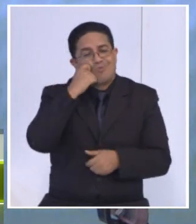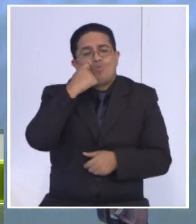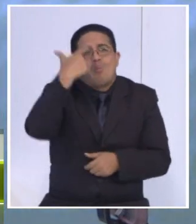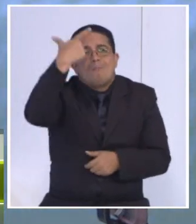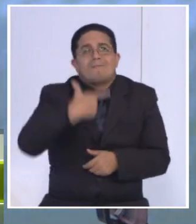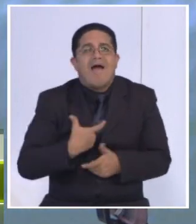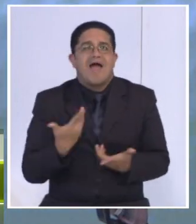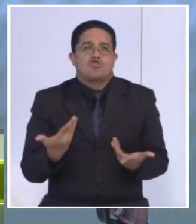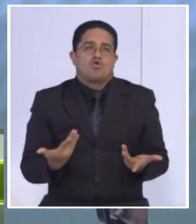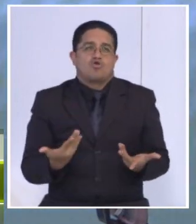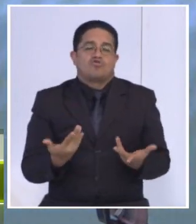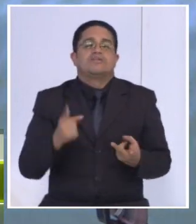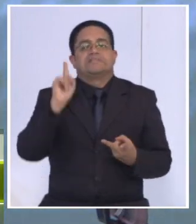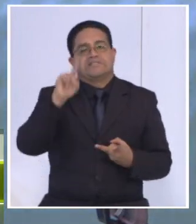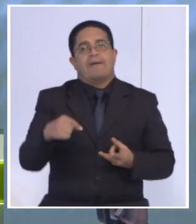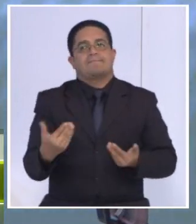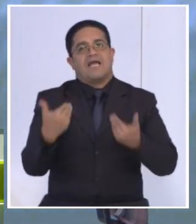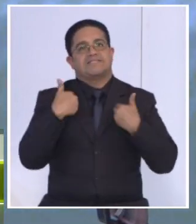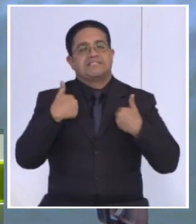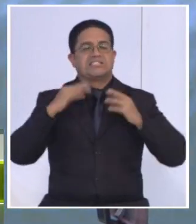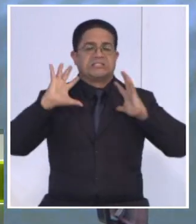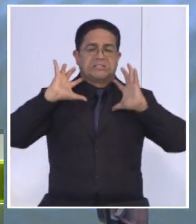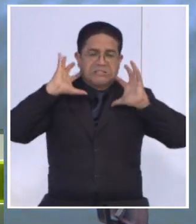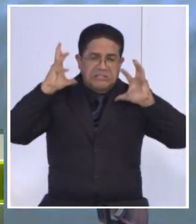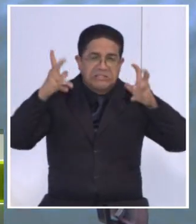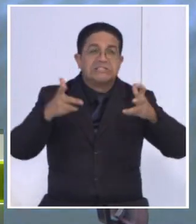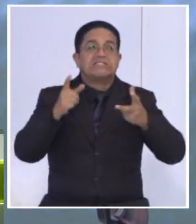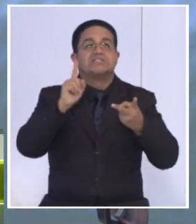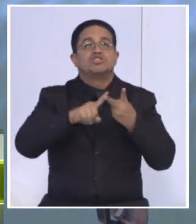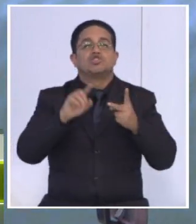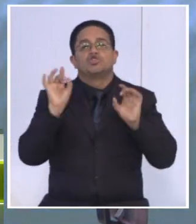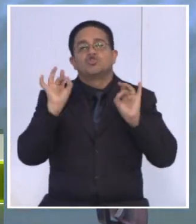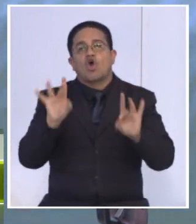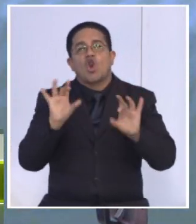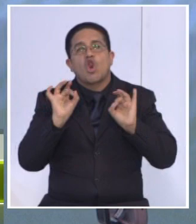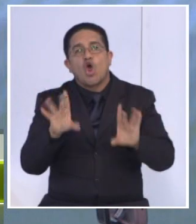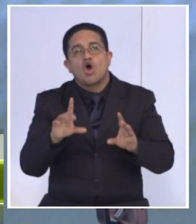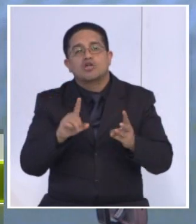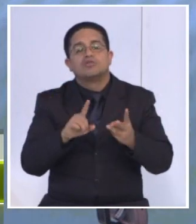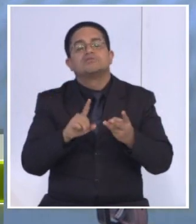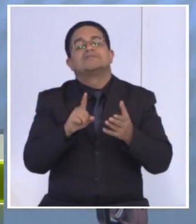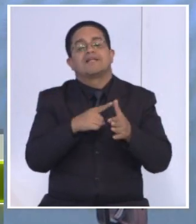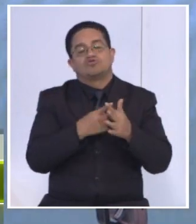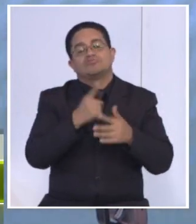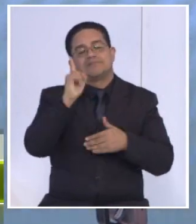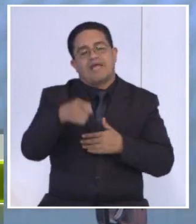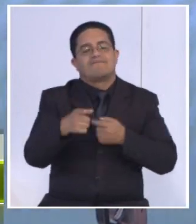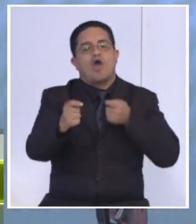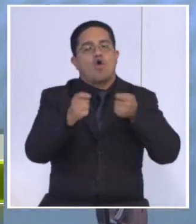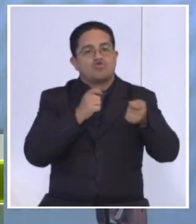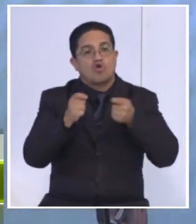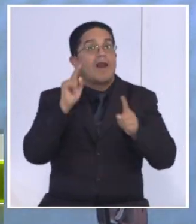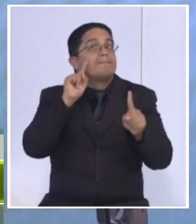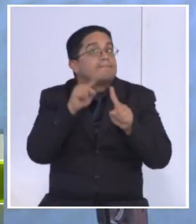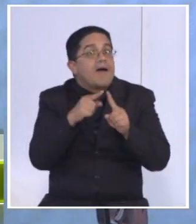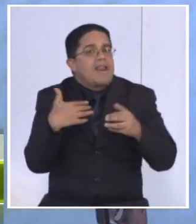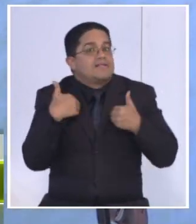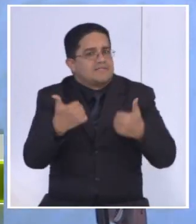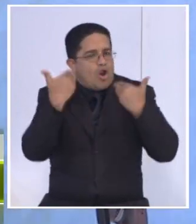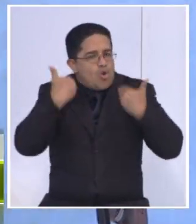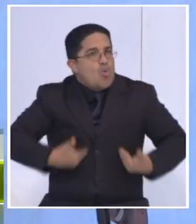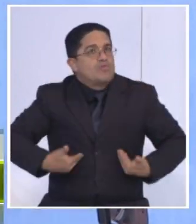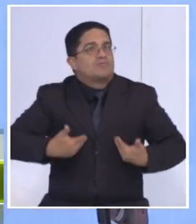Y también padecemos de estrés, padecemos de dolor y hay que tratarlo para tener esa salud física y esa salud